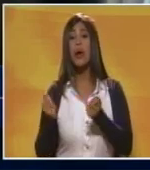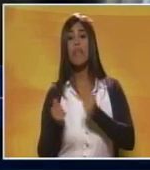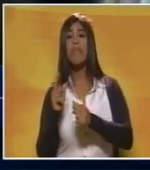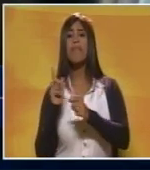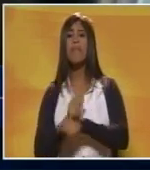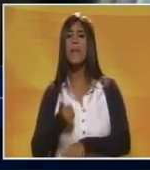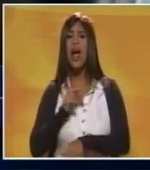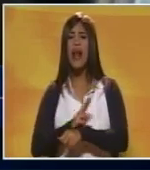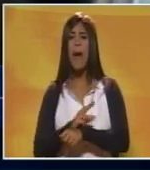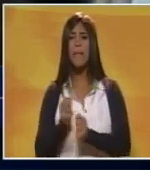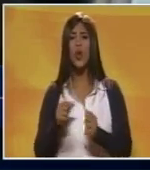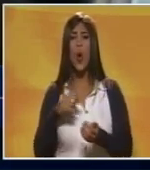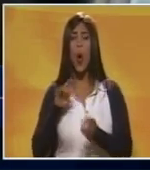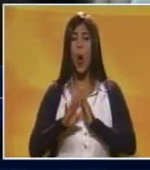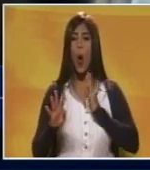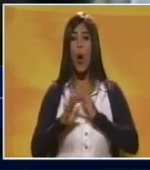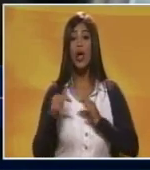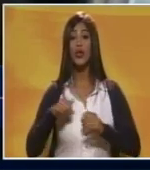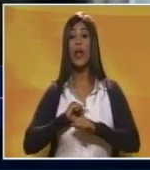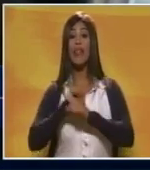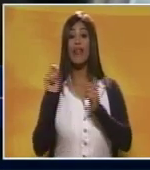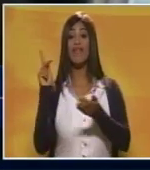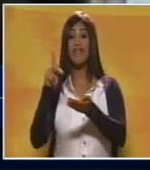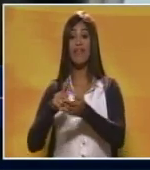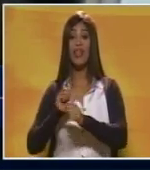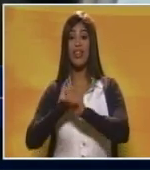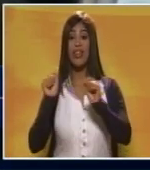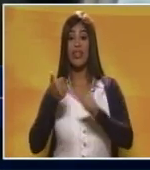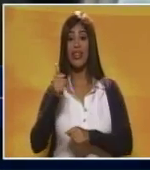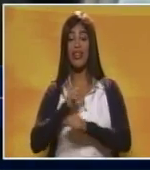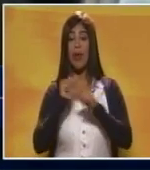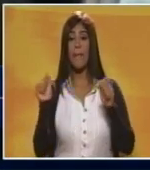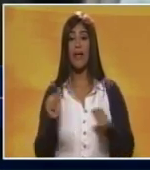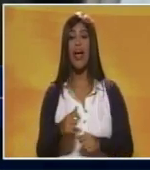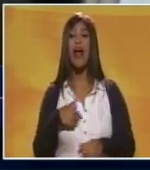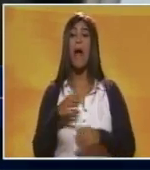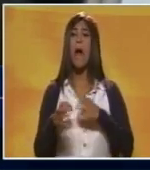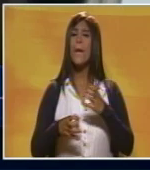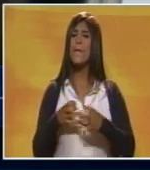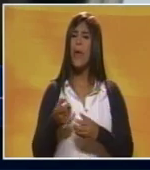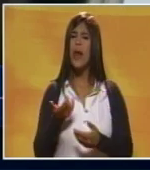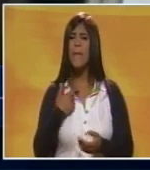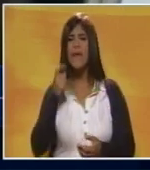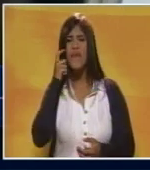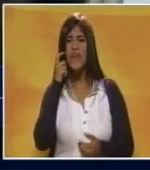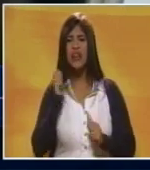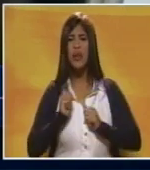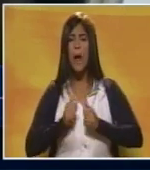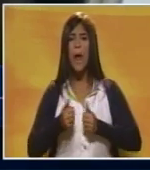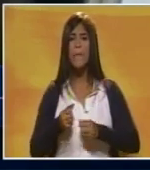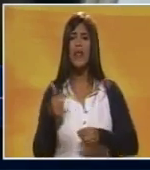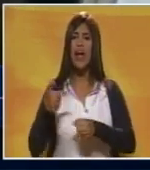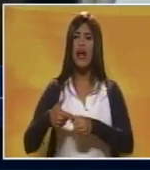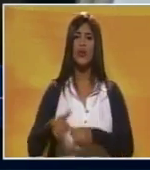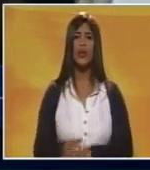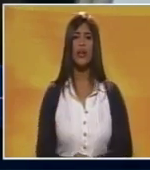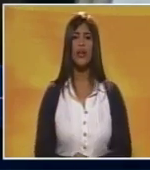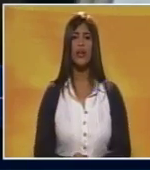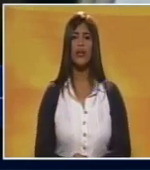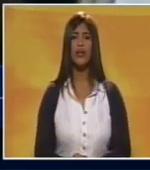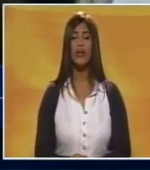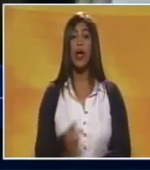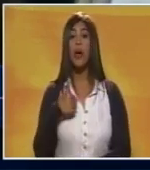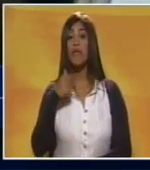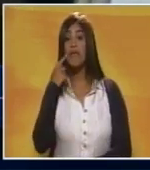poquito más rápido la cola y estoy desde las 10 de la mañana. ¿Desde cuándo vienen presentando esta problemática con el surtido de combustible? Lo